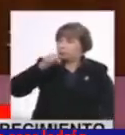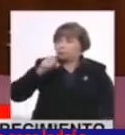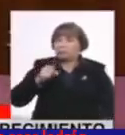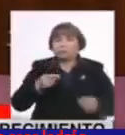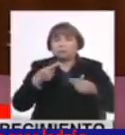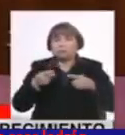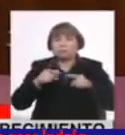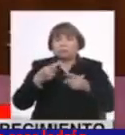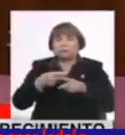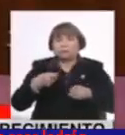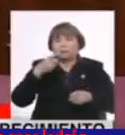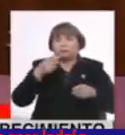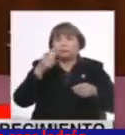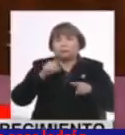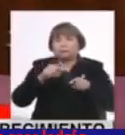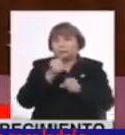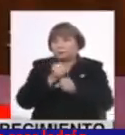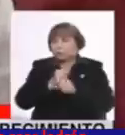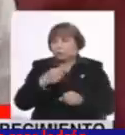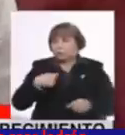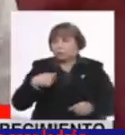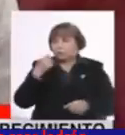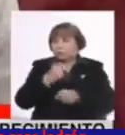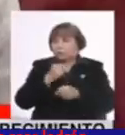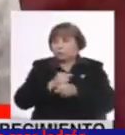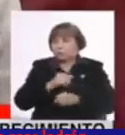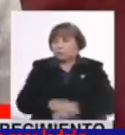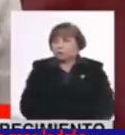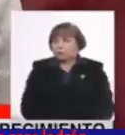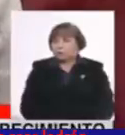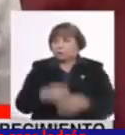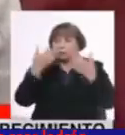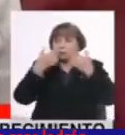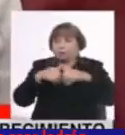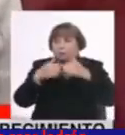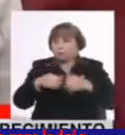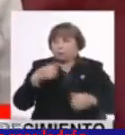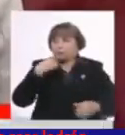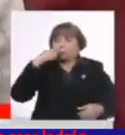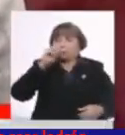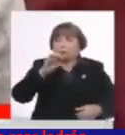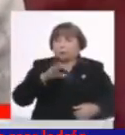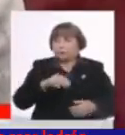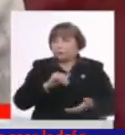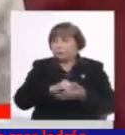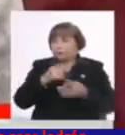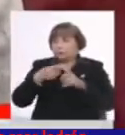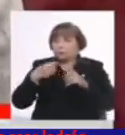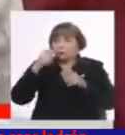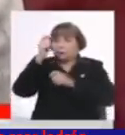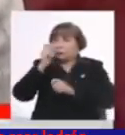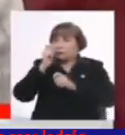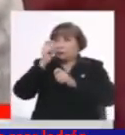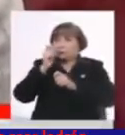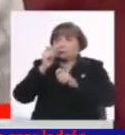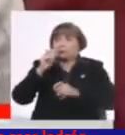¿Desde cuándo trabajó usted? Trabajé para la empresa mencionada desde